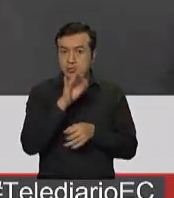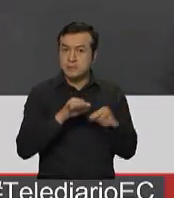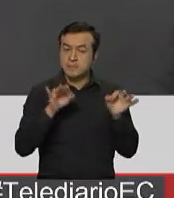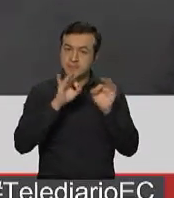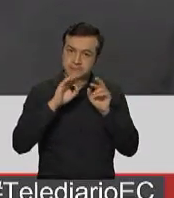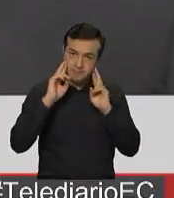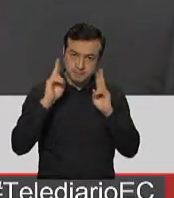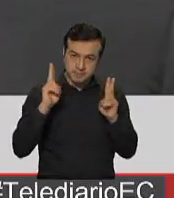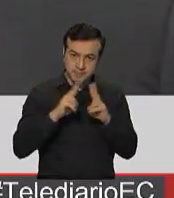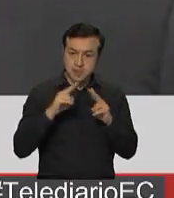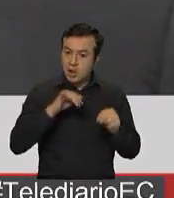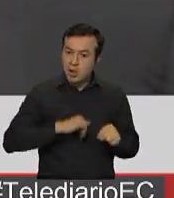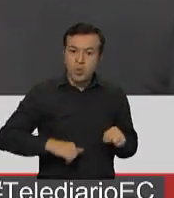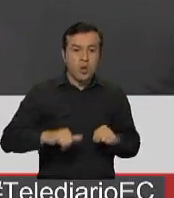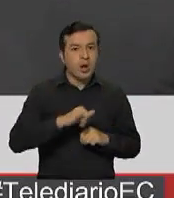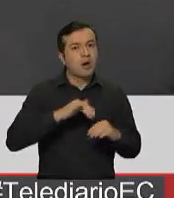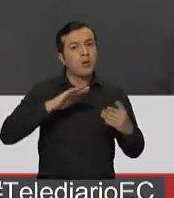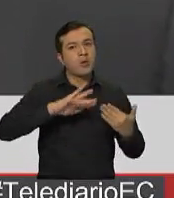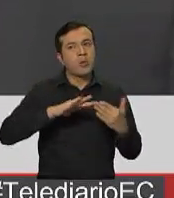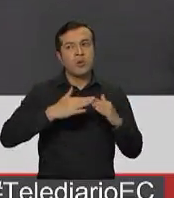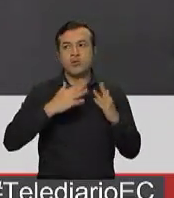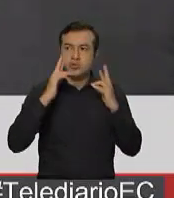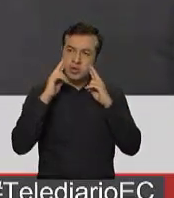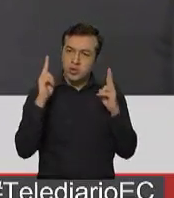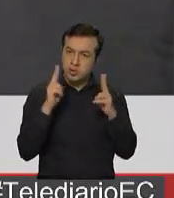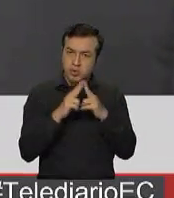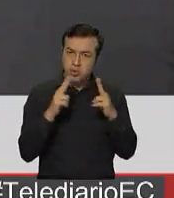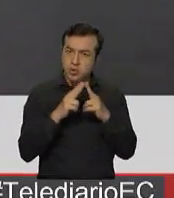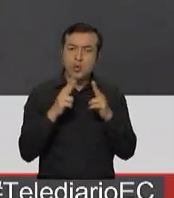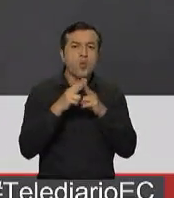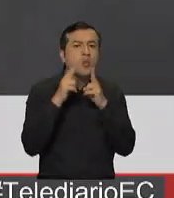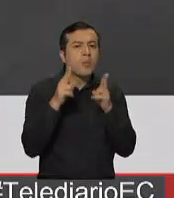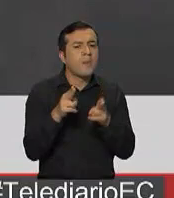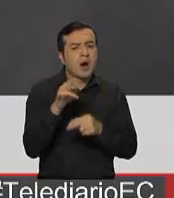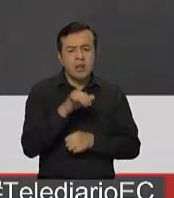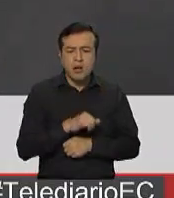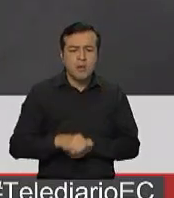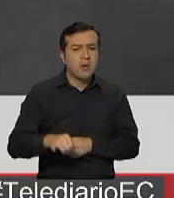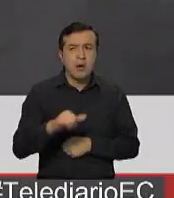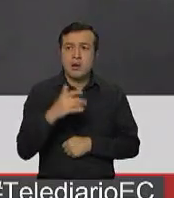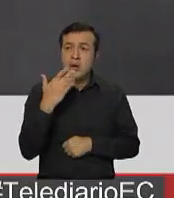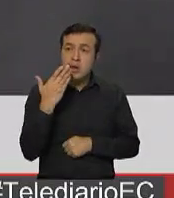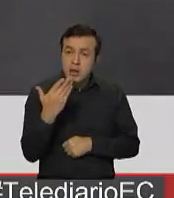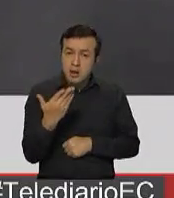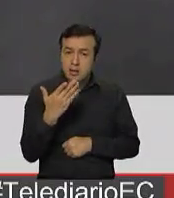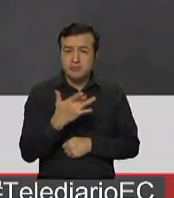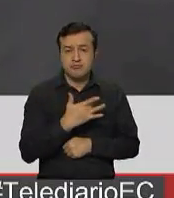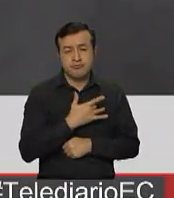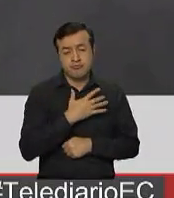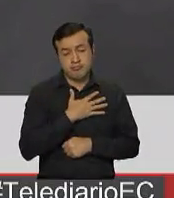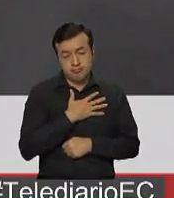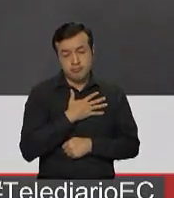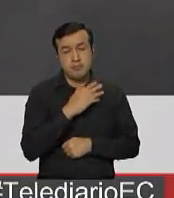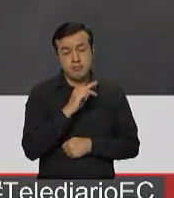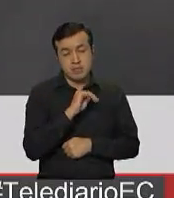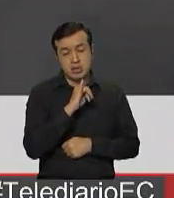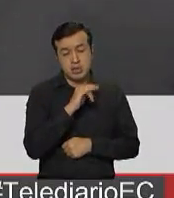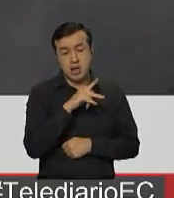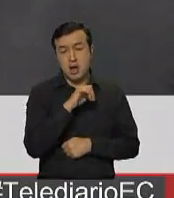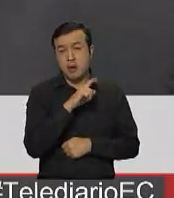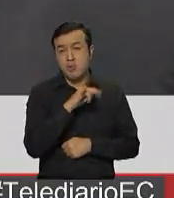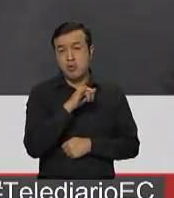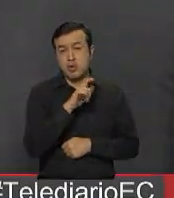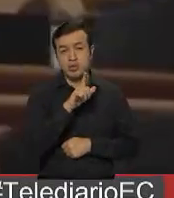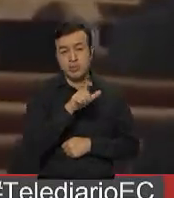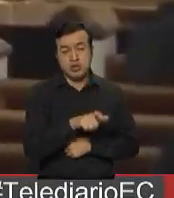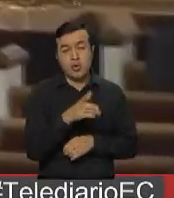reconozcamos que estamos en la misma comunidad y que nos reconocemos como seres humanos. Y eso fue lo que se perdió en Minneapolis, fue la humanidad de